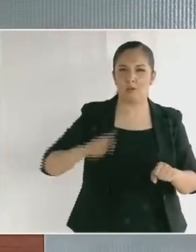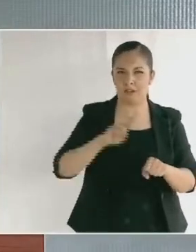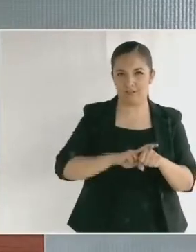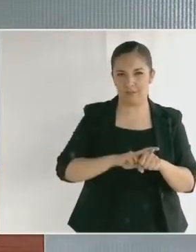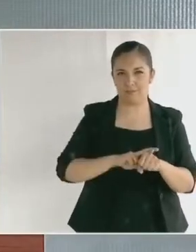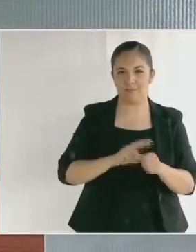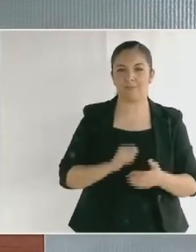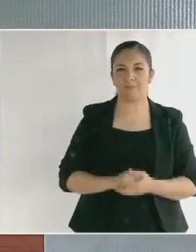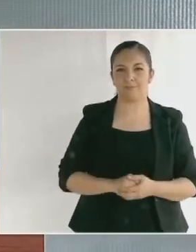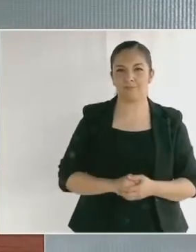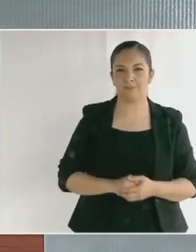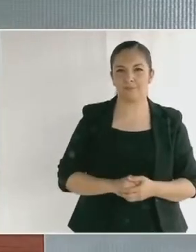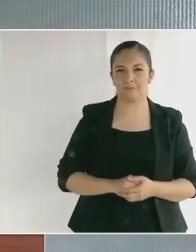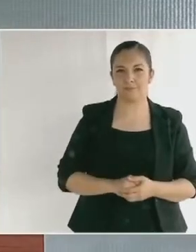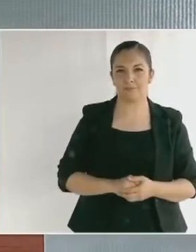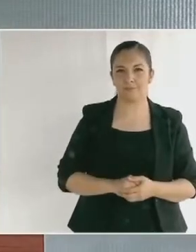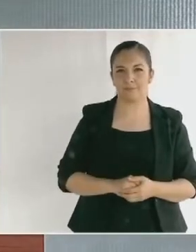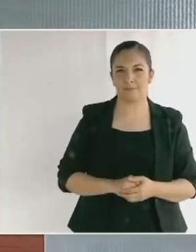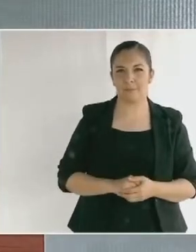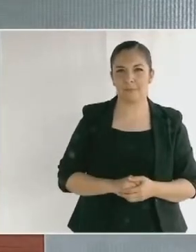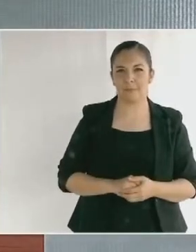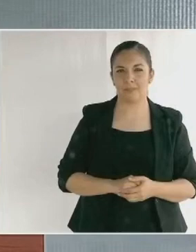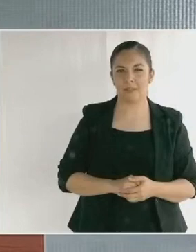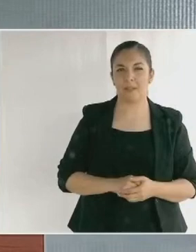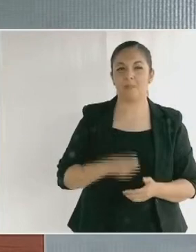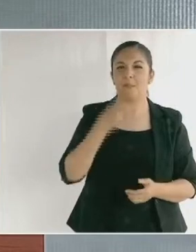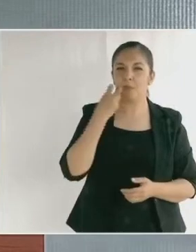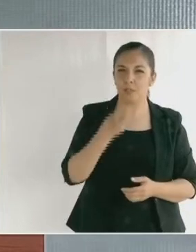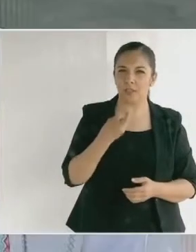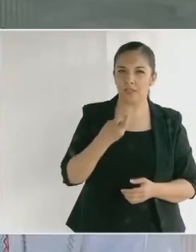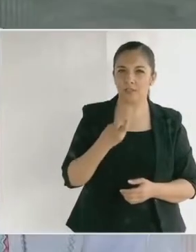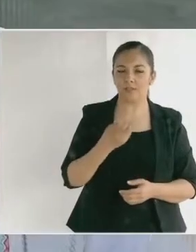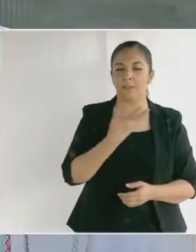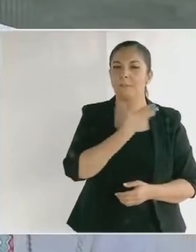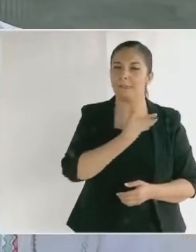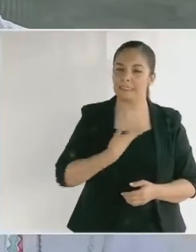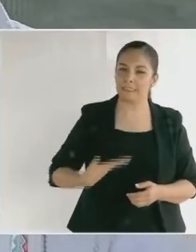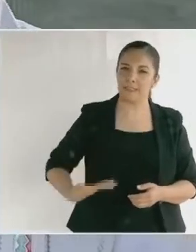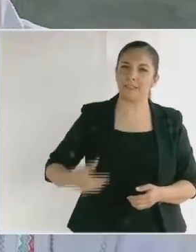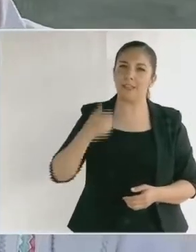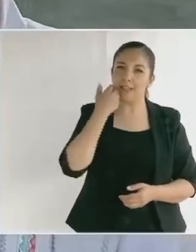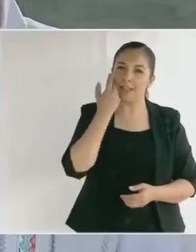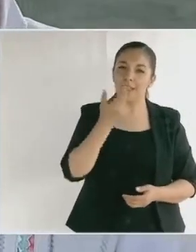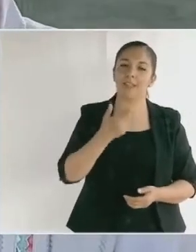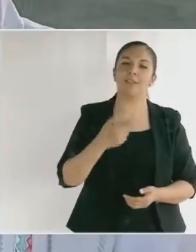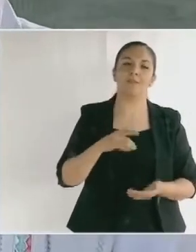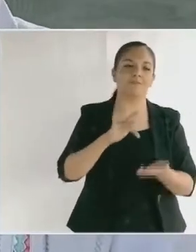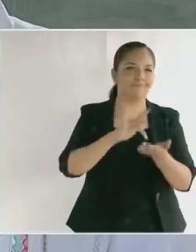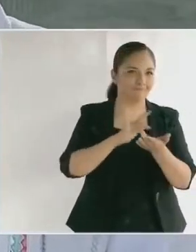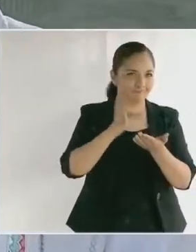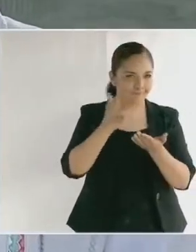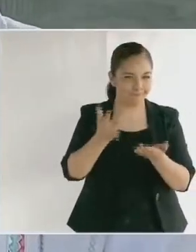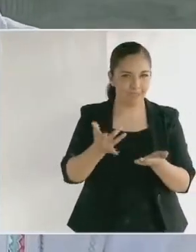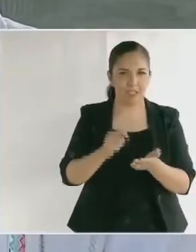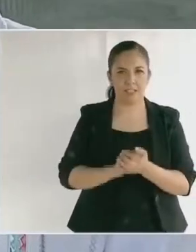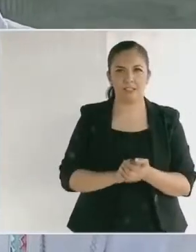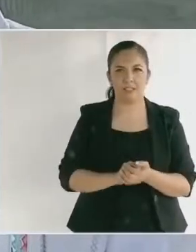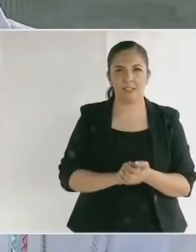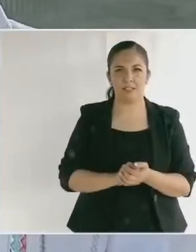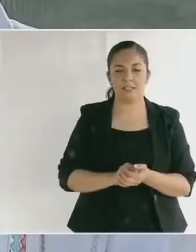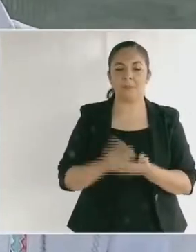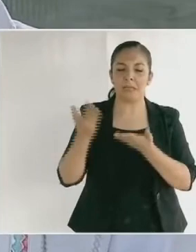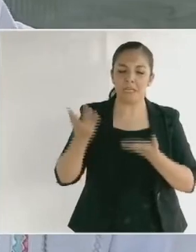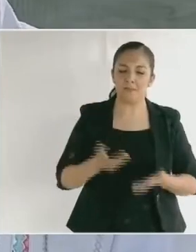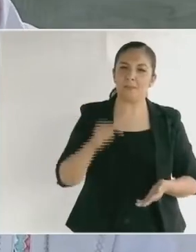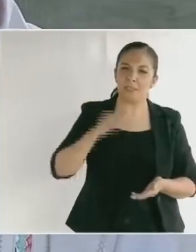estatal. Y es esta la ocasión, presidente, para agradecerle que lleguemos a este